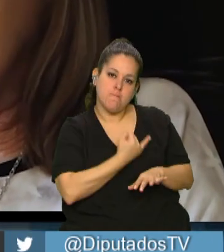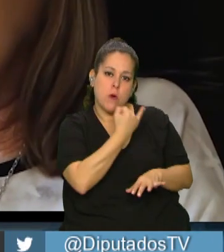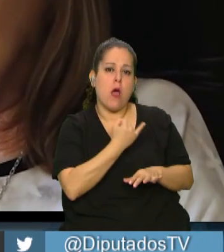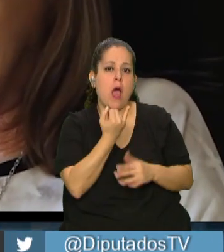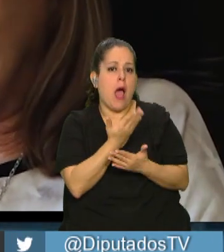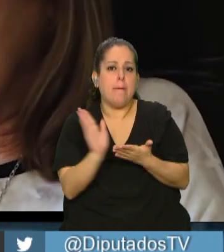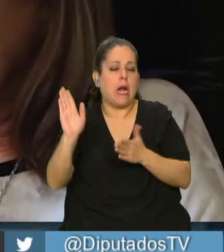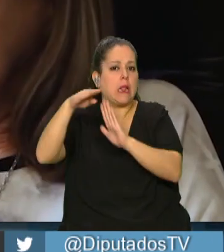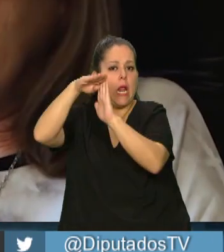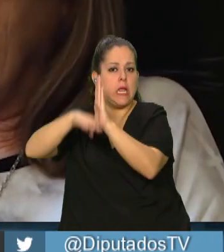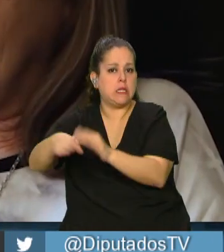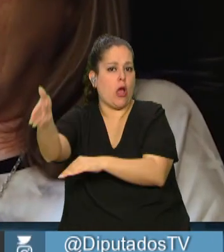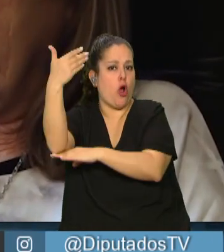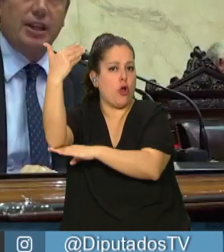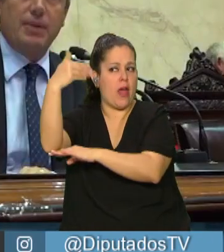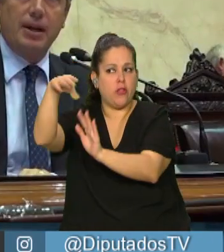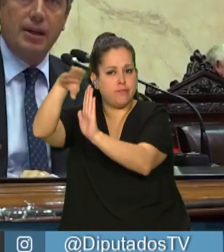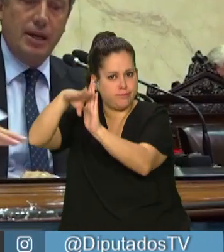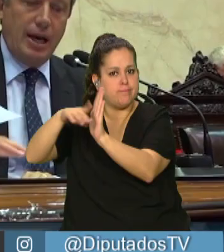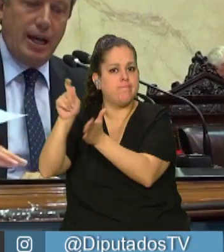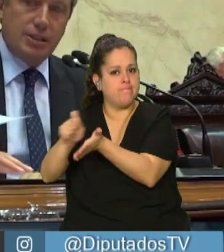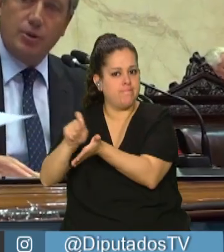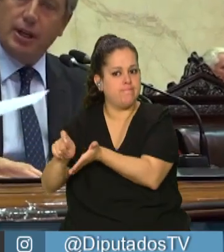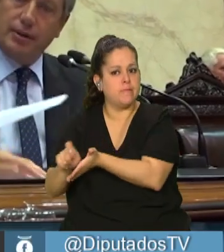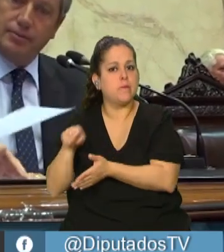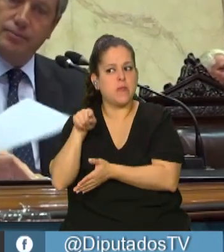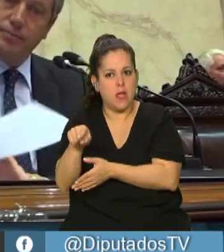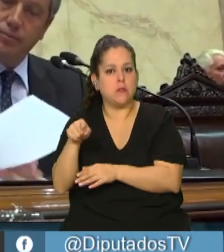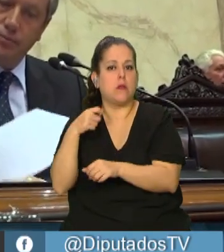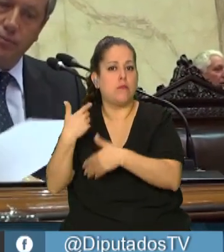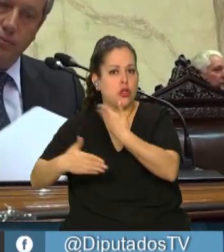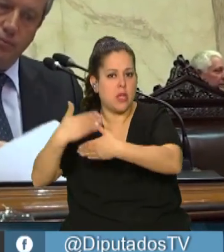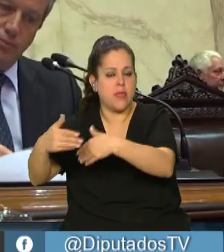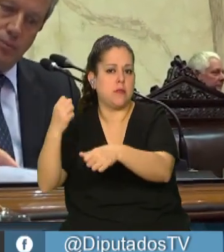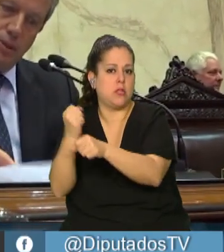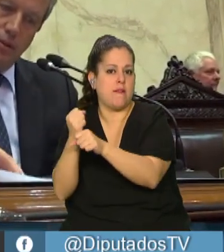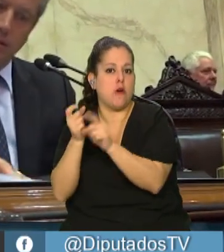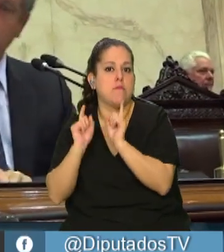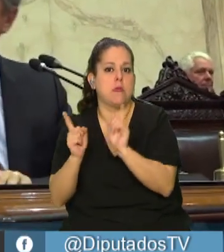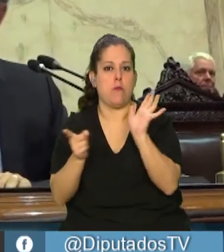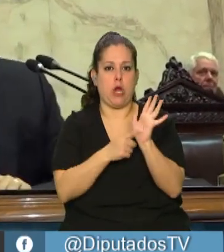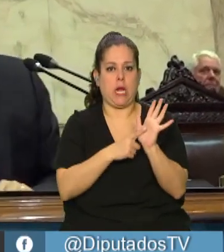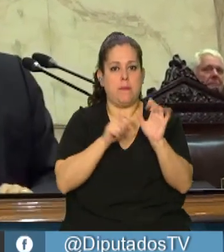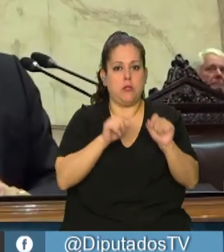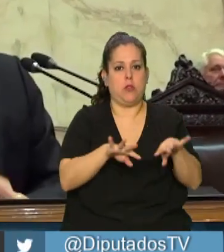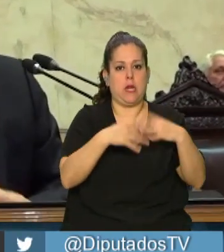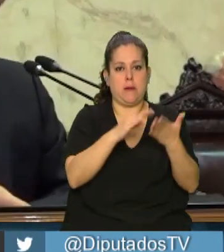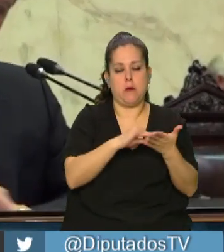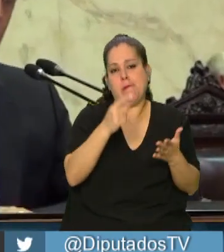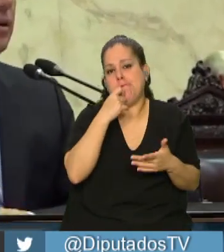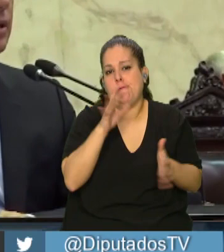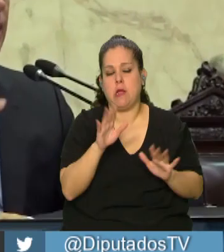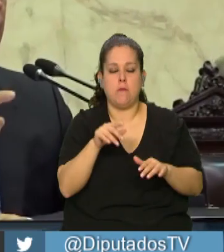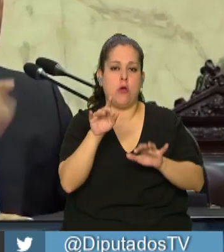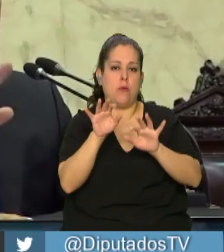lista de oradores, que también es otra tarea que tiene un procedimiento que está marcado por el reglamento, que por ejemplo en los proyectos que